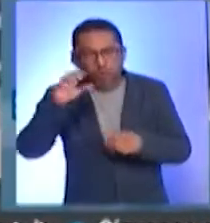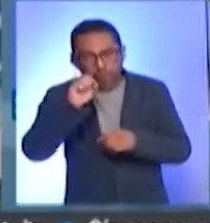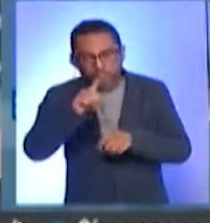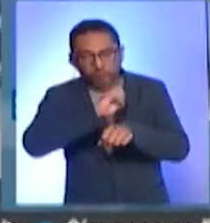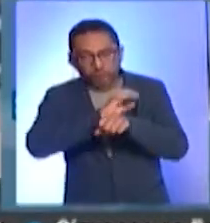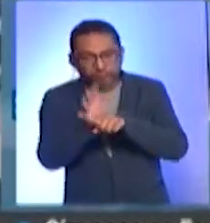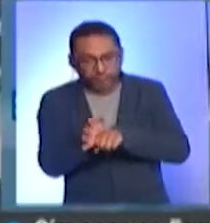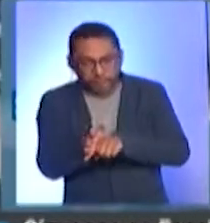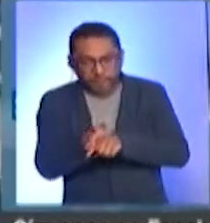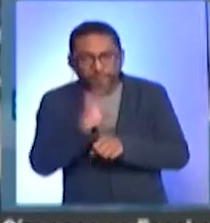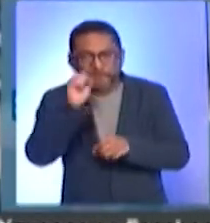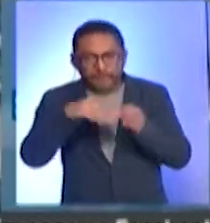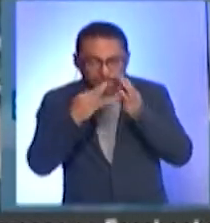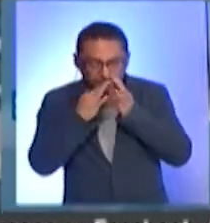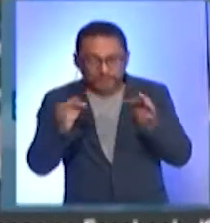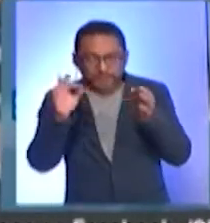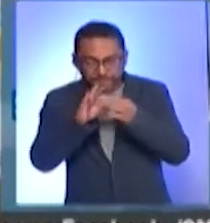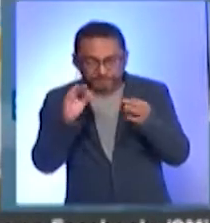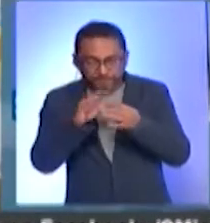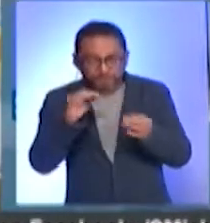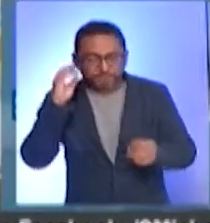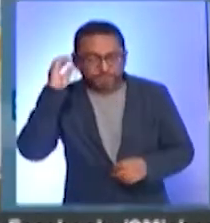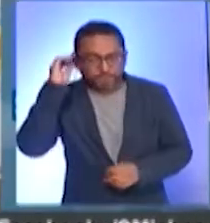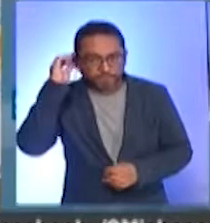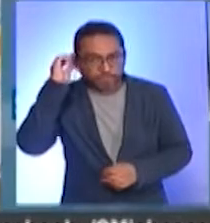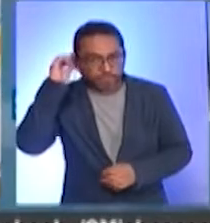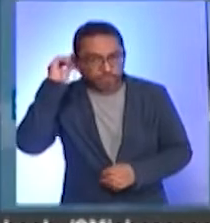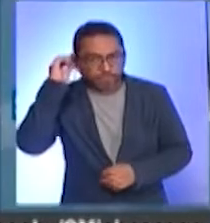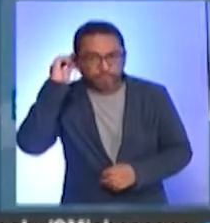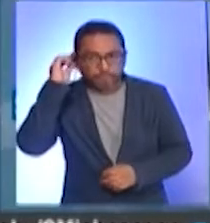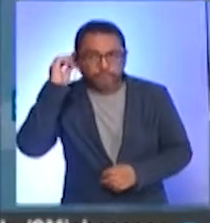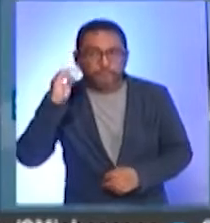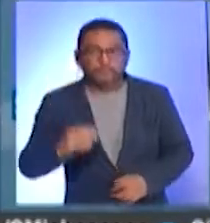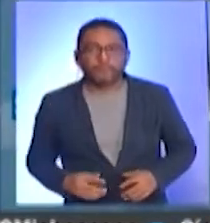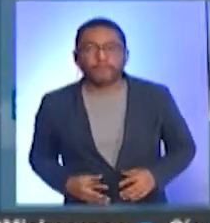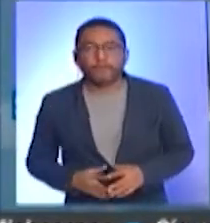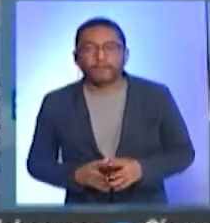19 en s m noticias rafael silva